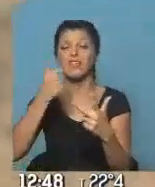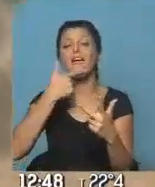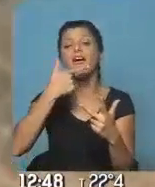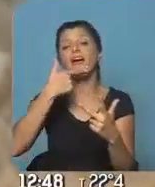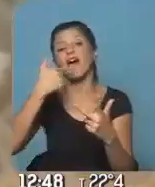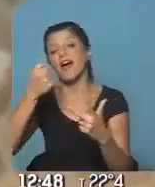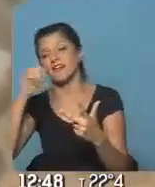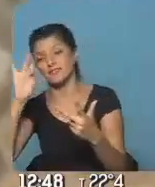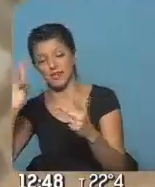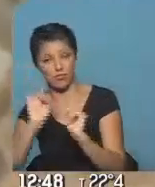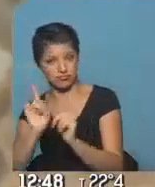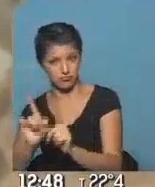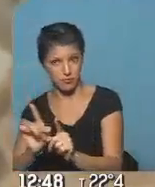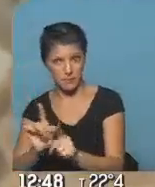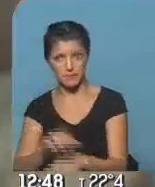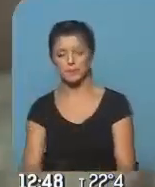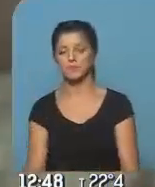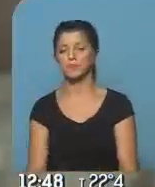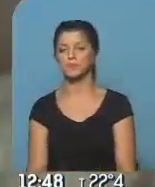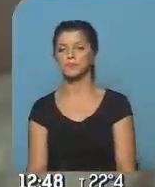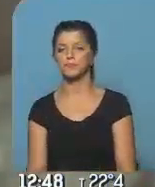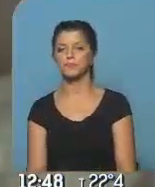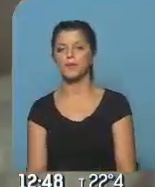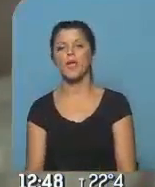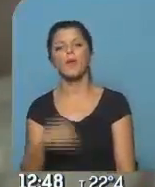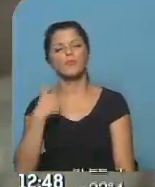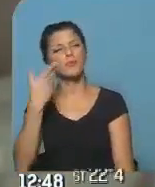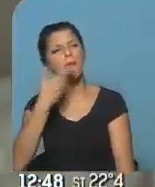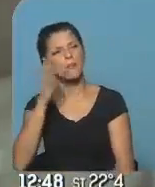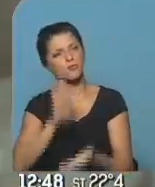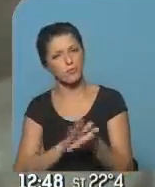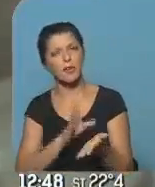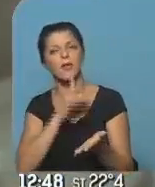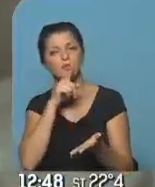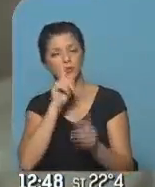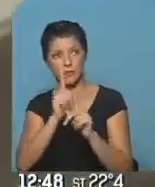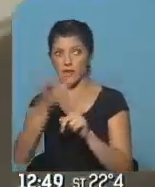Rusia, que fue precisamente garante en relación al 2013 en